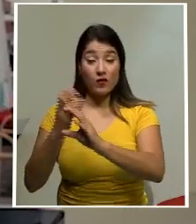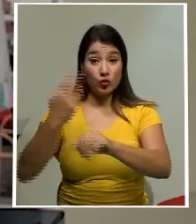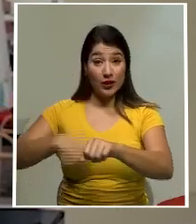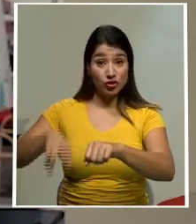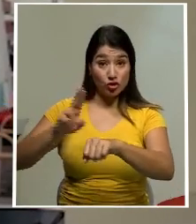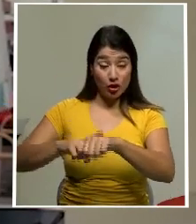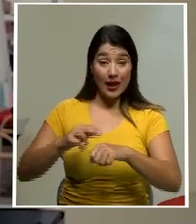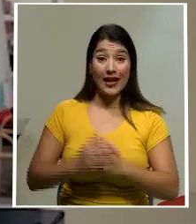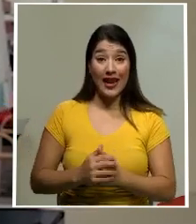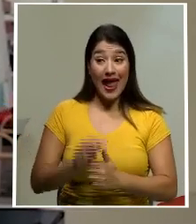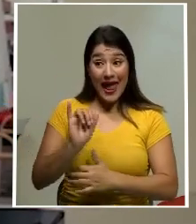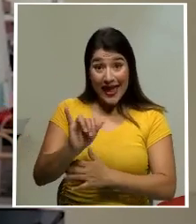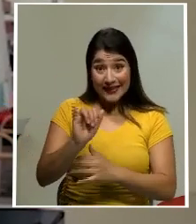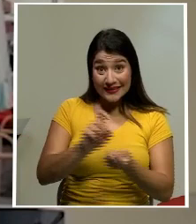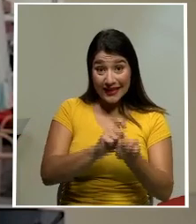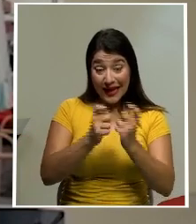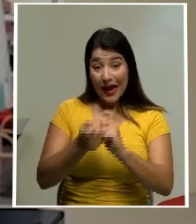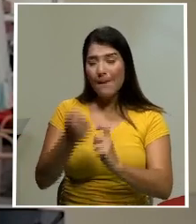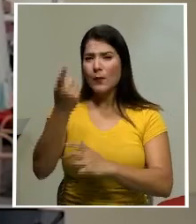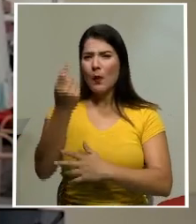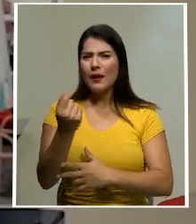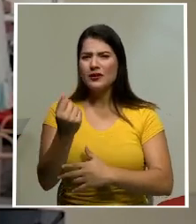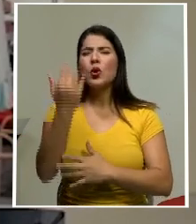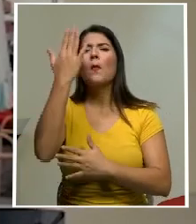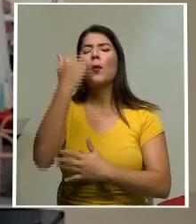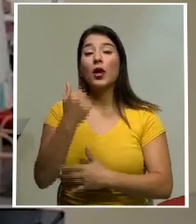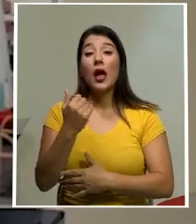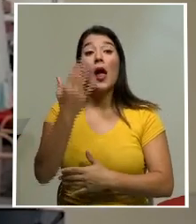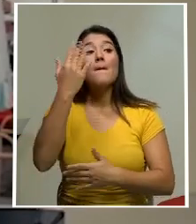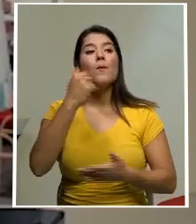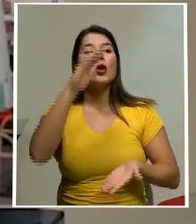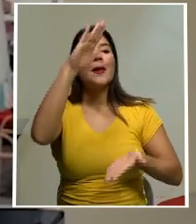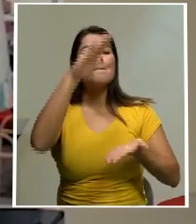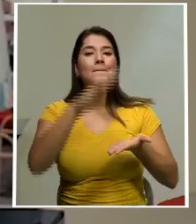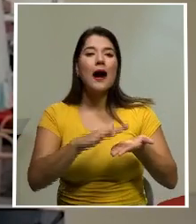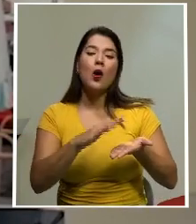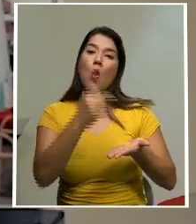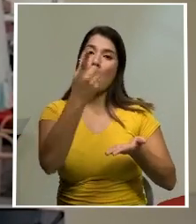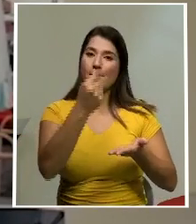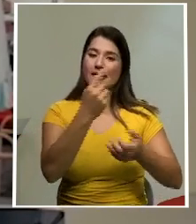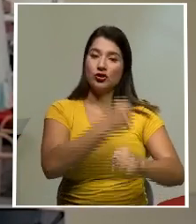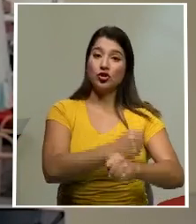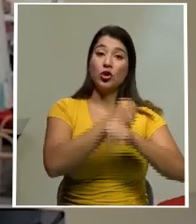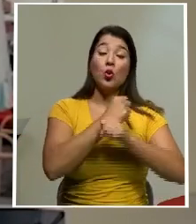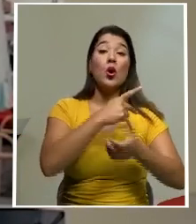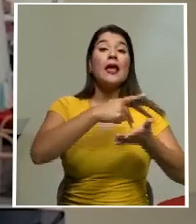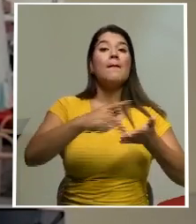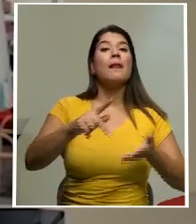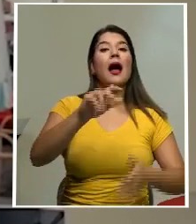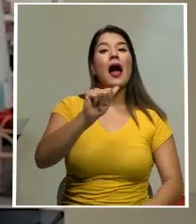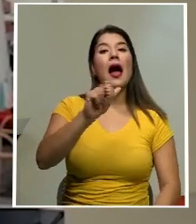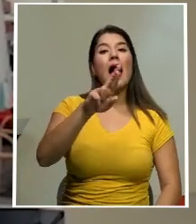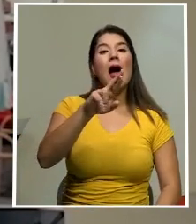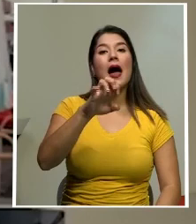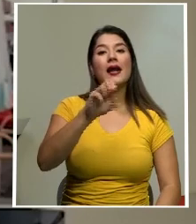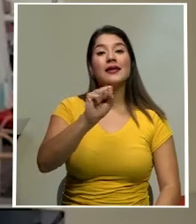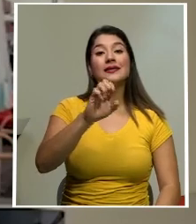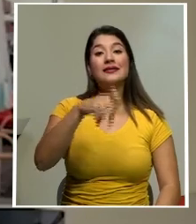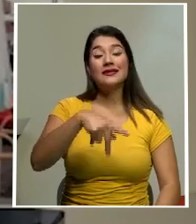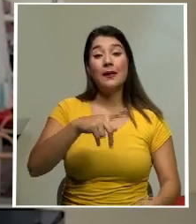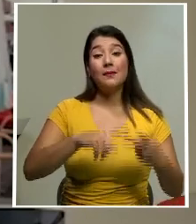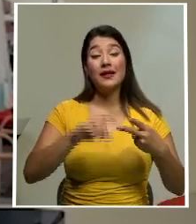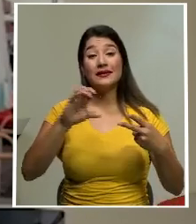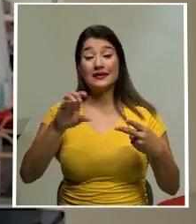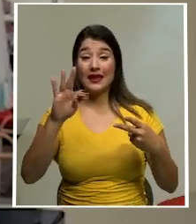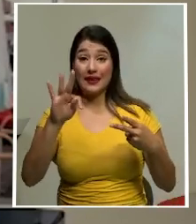ajuste tarifario obedece a una reducción en los cánones de regulación, tanto del ARECEP como el CTP, que están dentro del